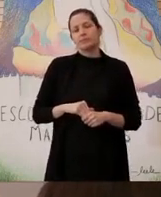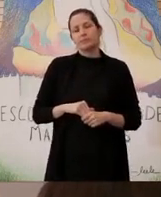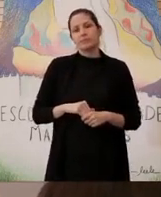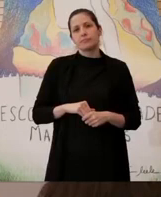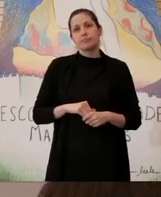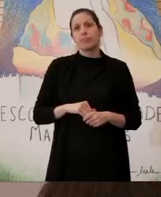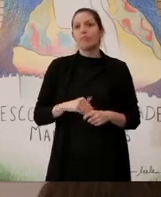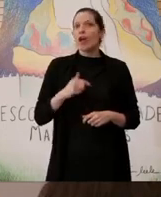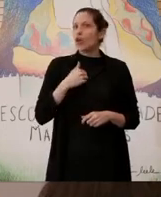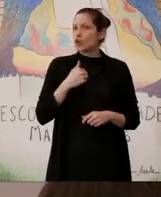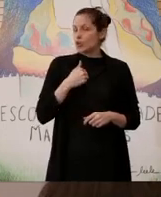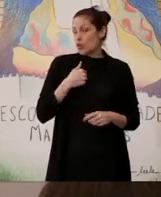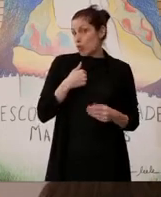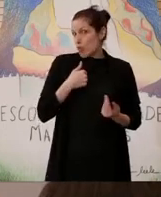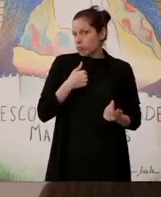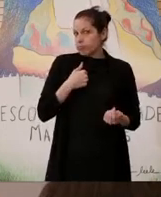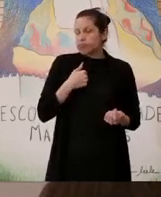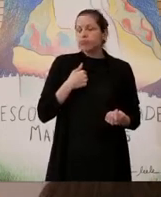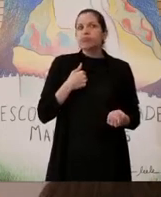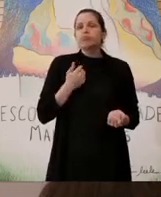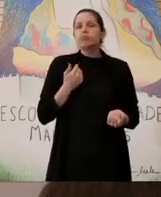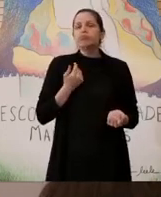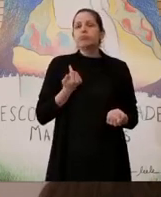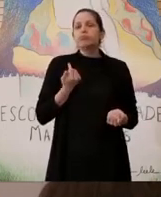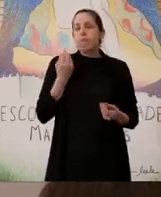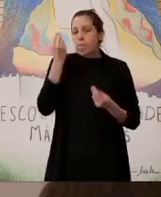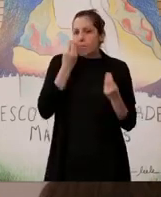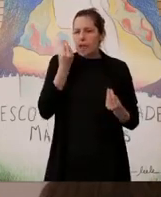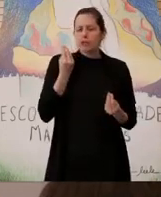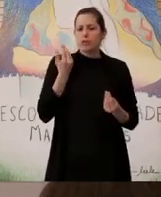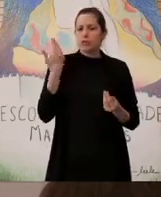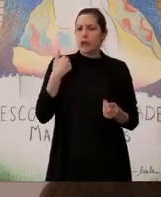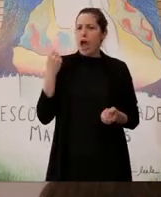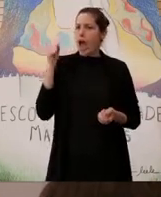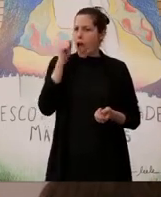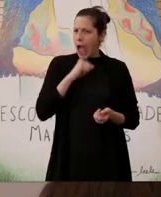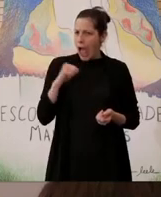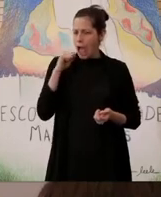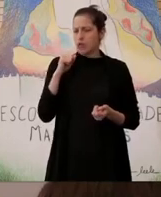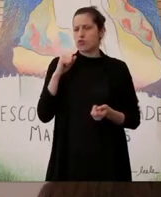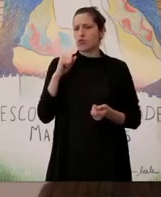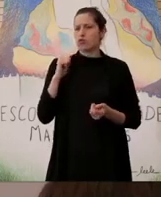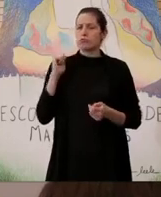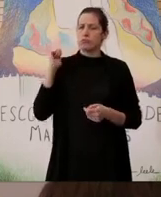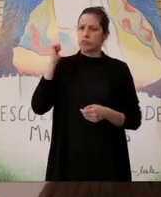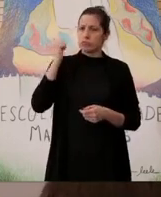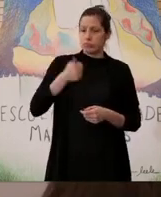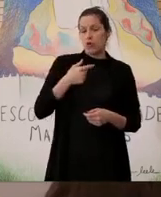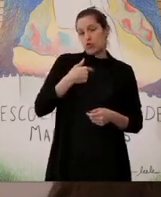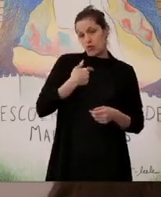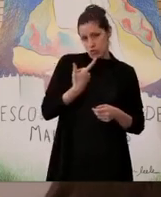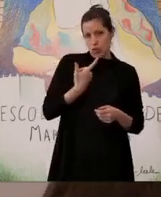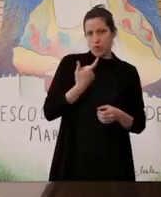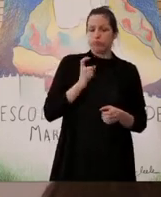a mí me parece que después de tantos años en la militancia socialista y feminista